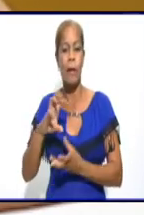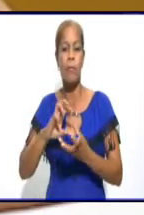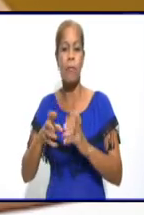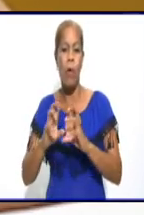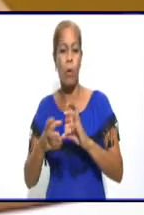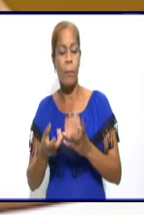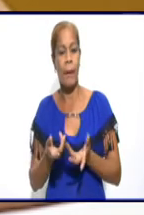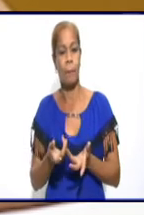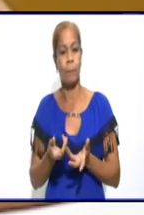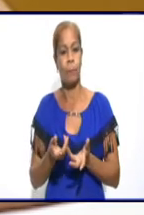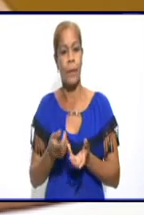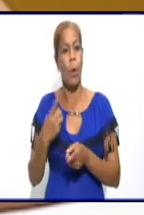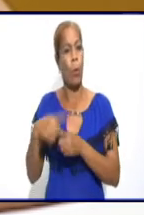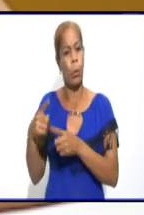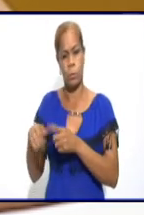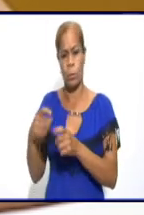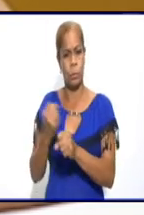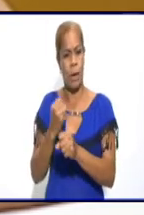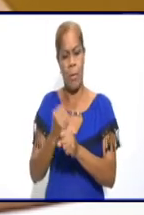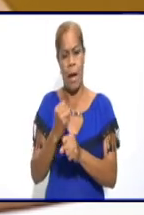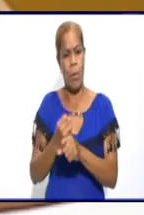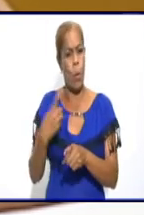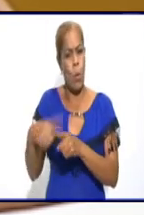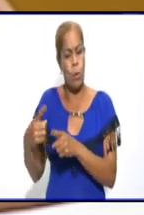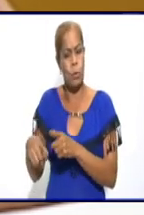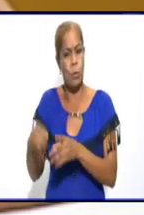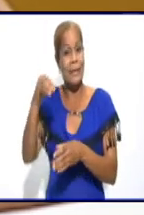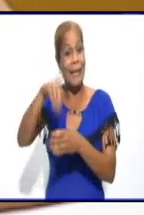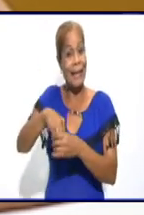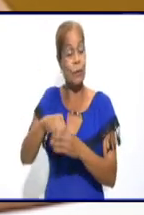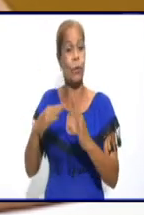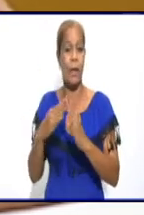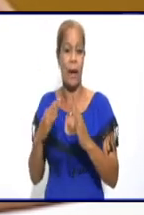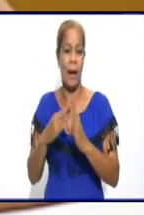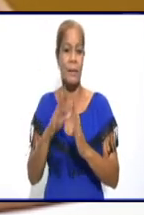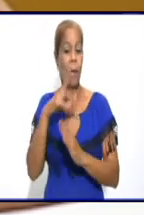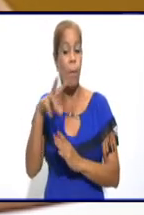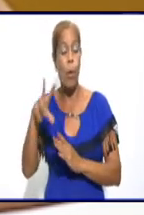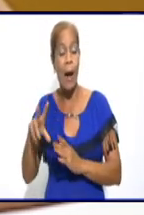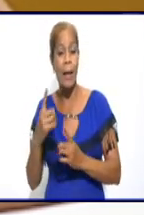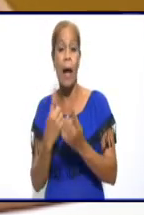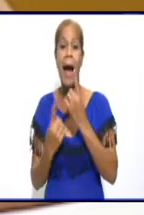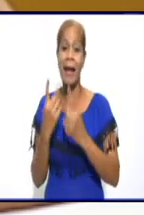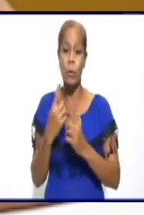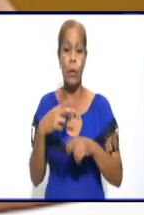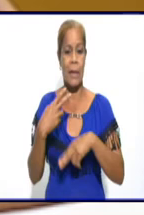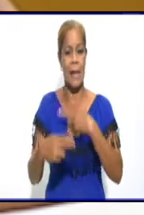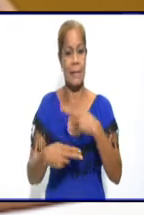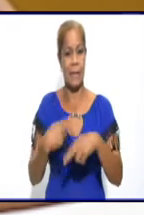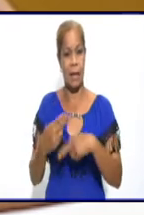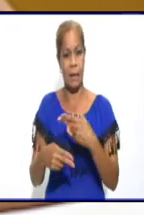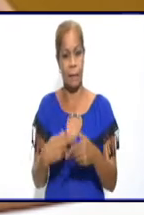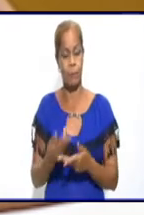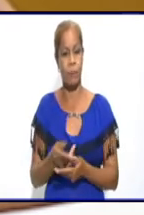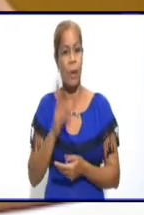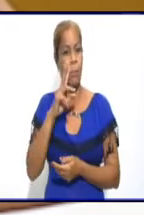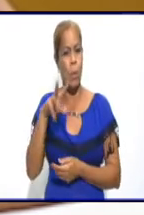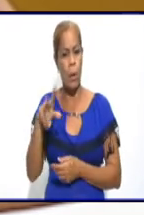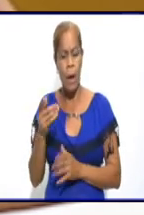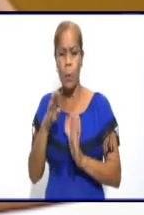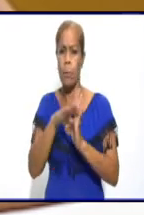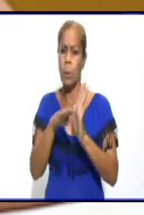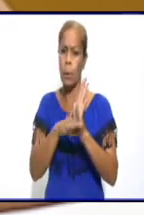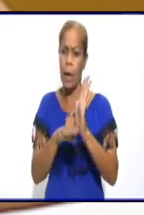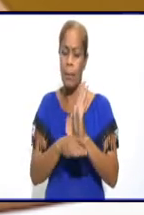más tiempo en el hogar que les ha cambiado la rutina buscar un pasatiempo algo que hacer miraron un buen programa de televisión